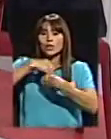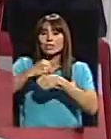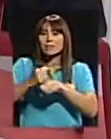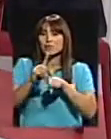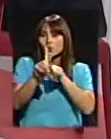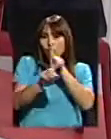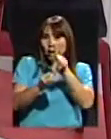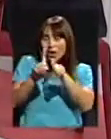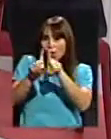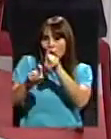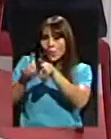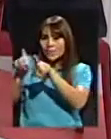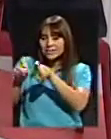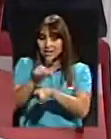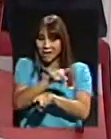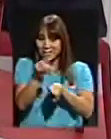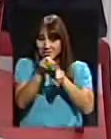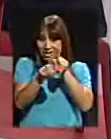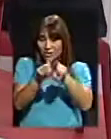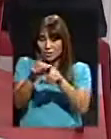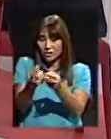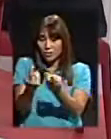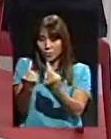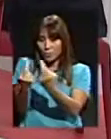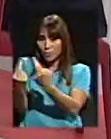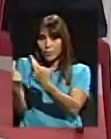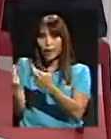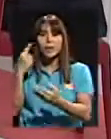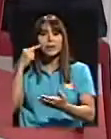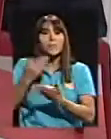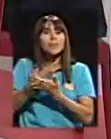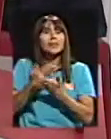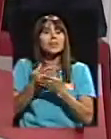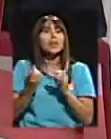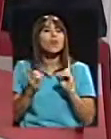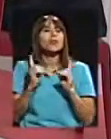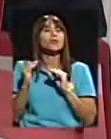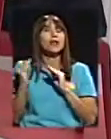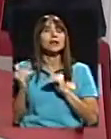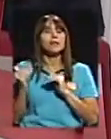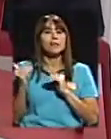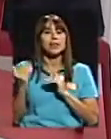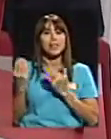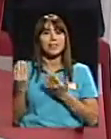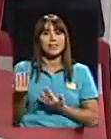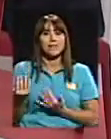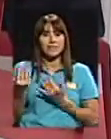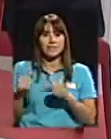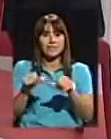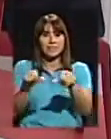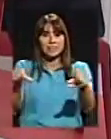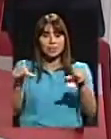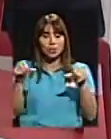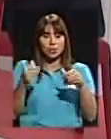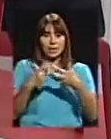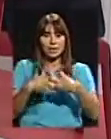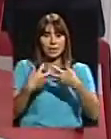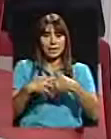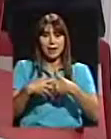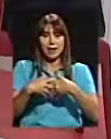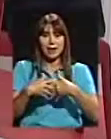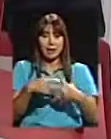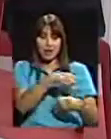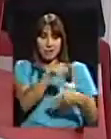las expectativas del sector empresarial, es decir, qué es lo que los empresarios esperan hacer con sus empresas, ¿verdad?